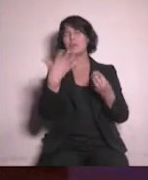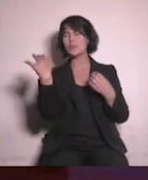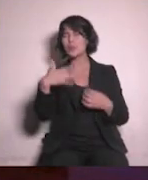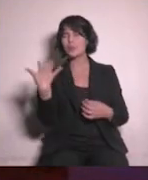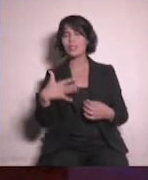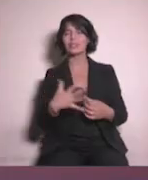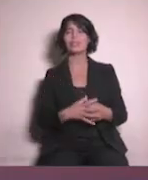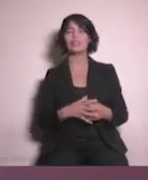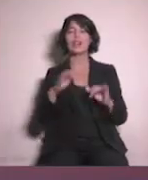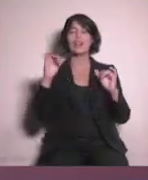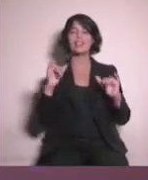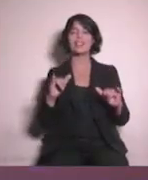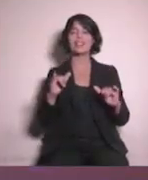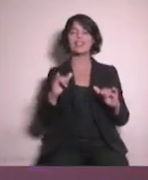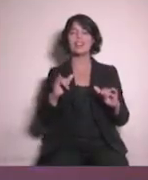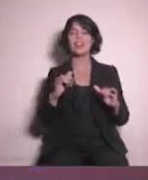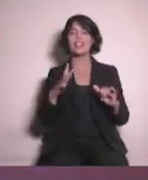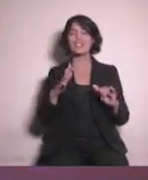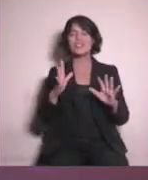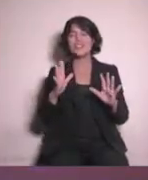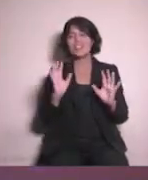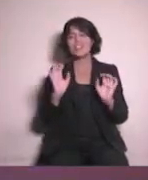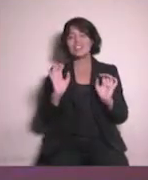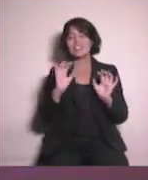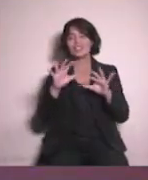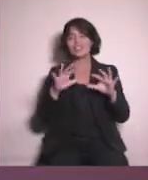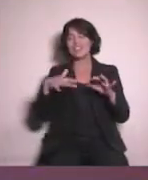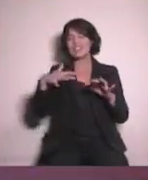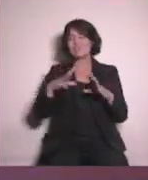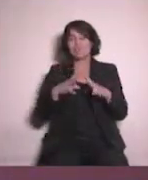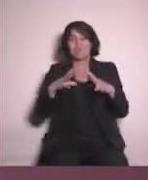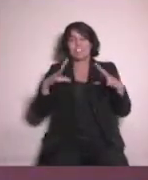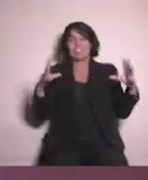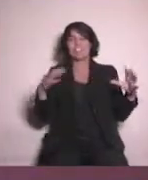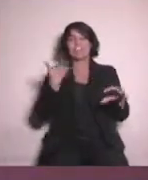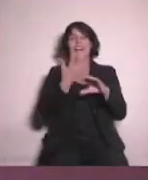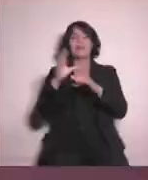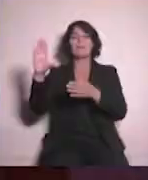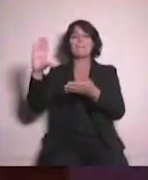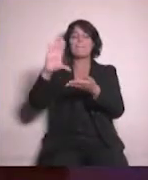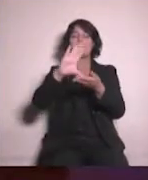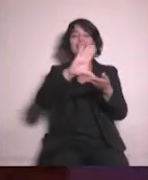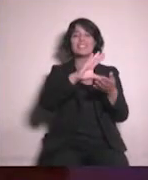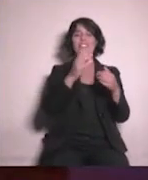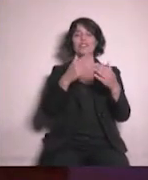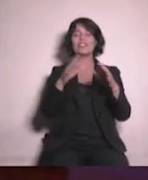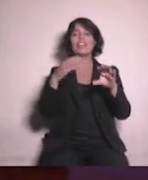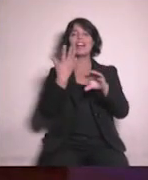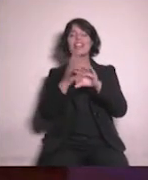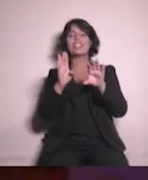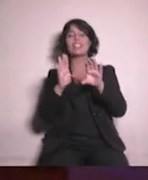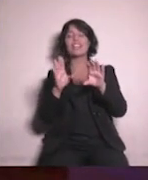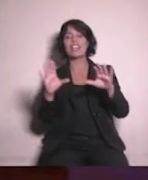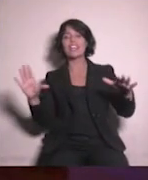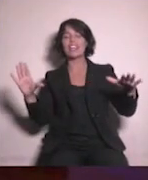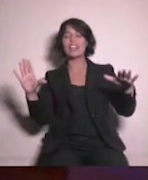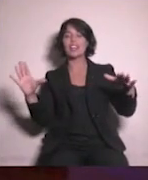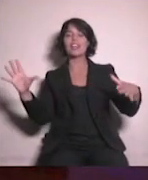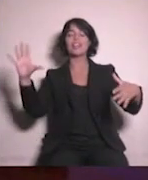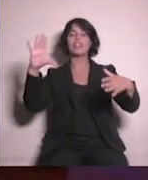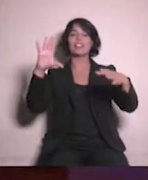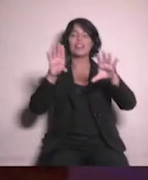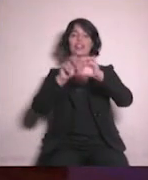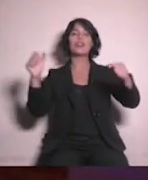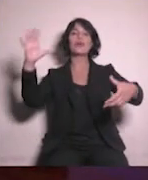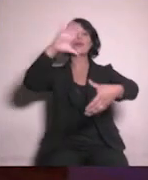aquí hay una casuística enorme. Hay países con los que hay un convenio y se pueden llevar todos los fondos, hay países con